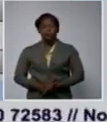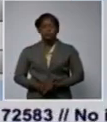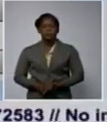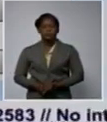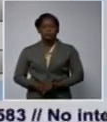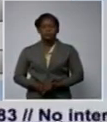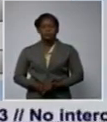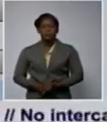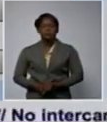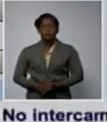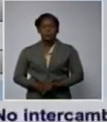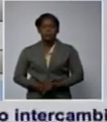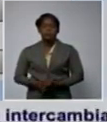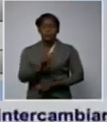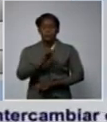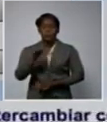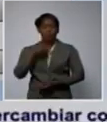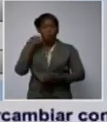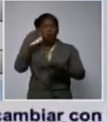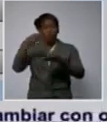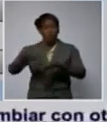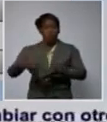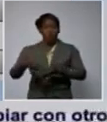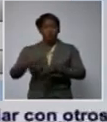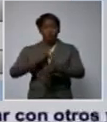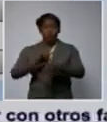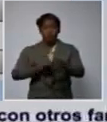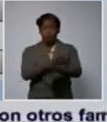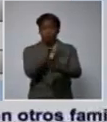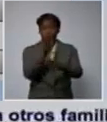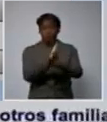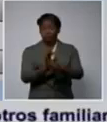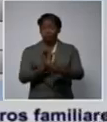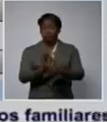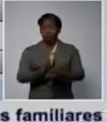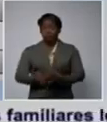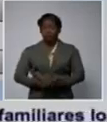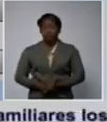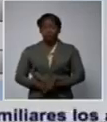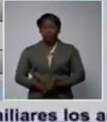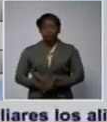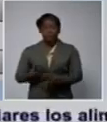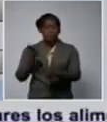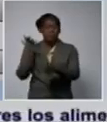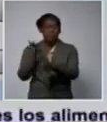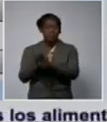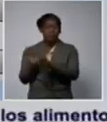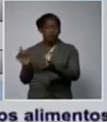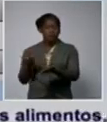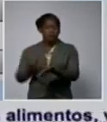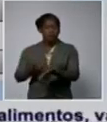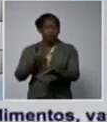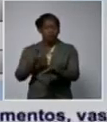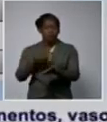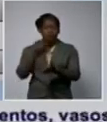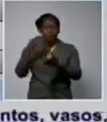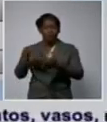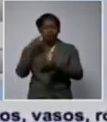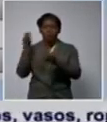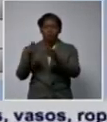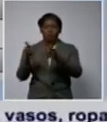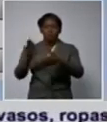2.695.171 personas que han perdido la vida con la COVID-19 desde la pandemia. Las